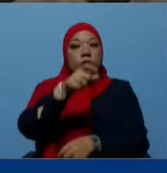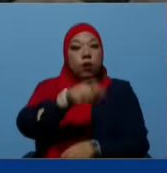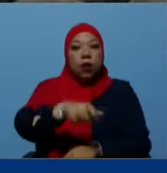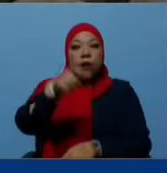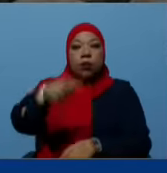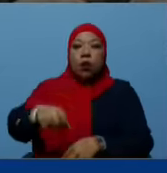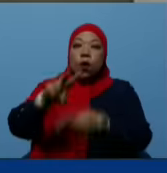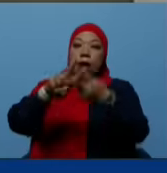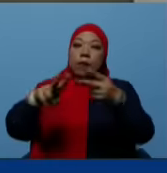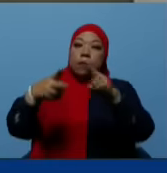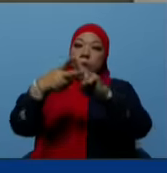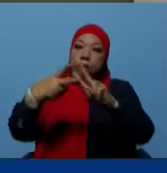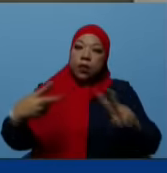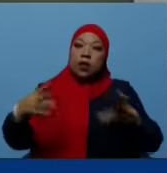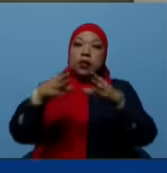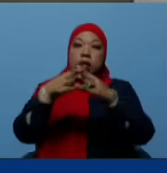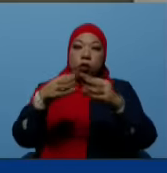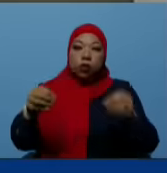Quiero